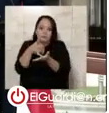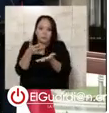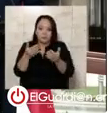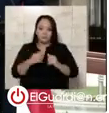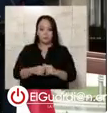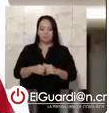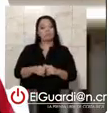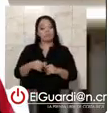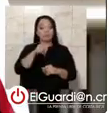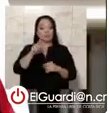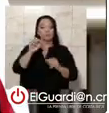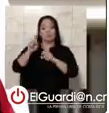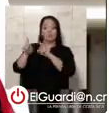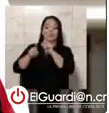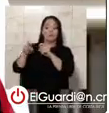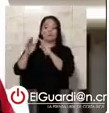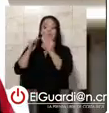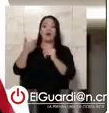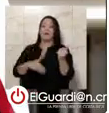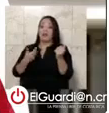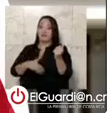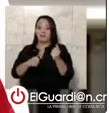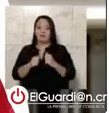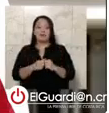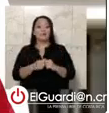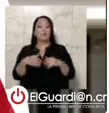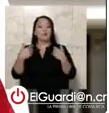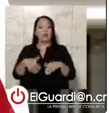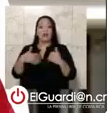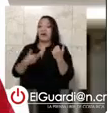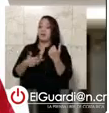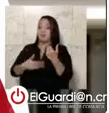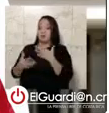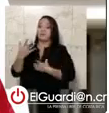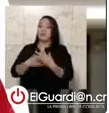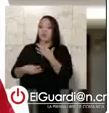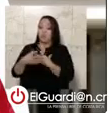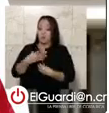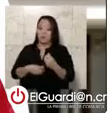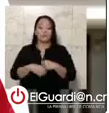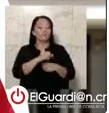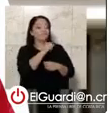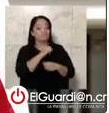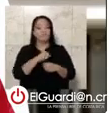vayan, pregúntenle al pueblo de Argentina, Argentina que es un están sufriendo por años,